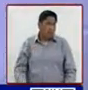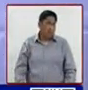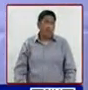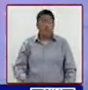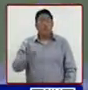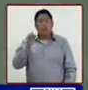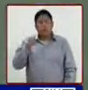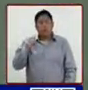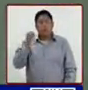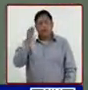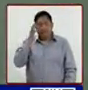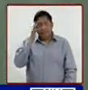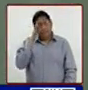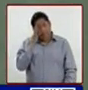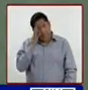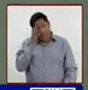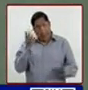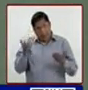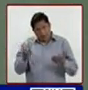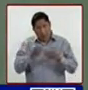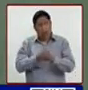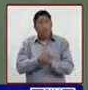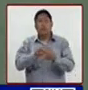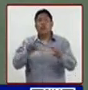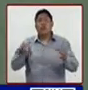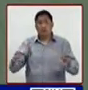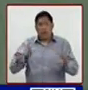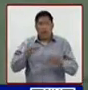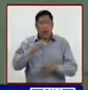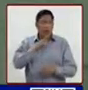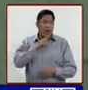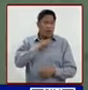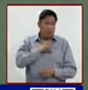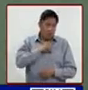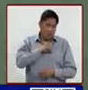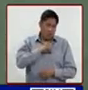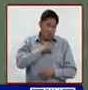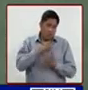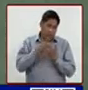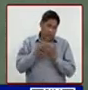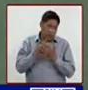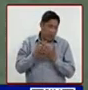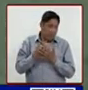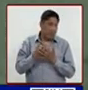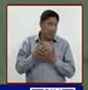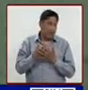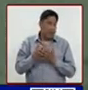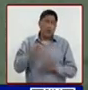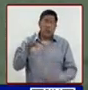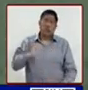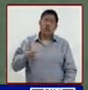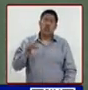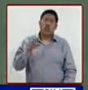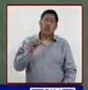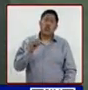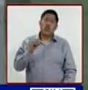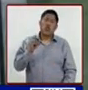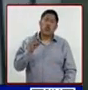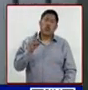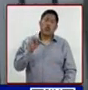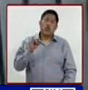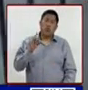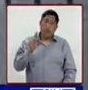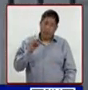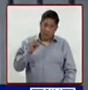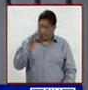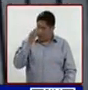Eka, en las celdas de la Fuerza Especial de Lucha contra el Crimen ya está Porfirio Rivera, dirigente de Adepcoca, que fue aprehendido a